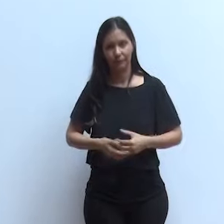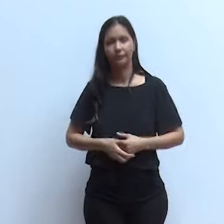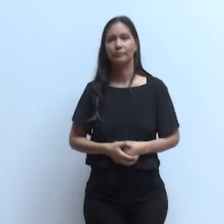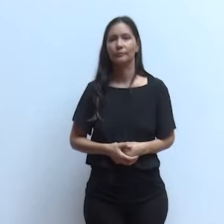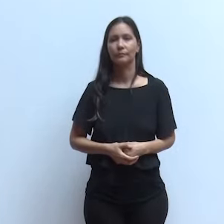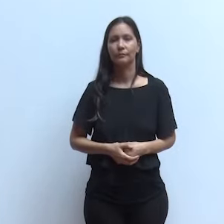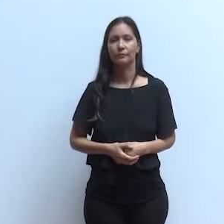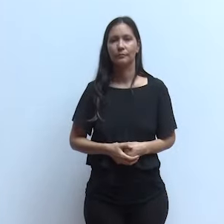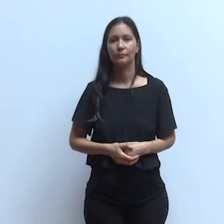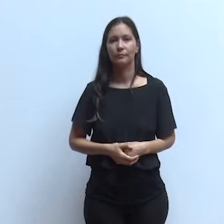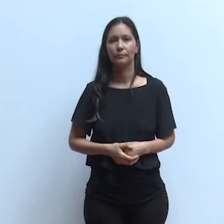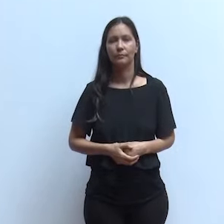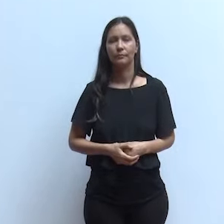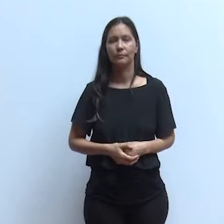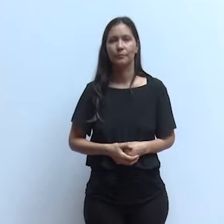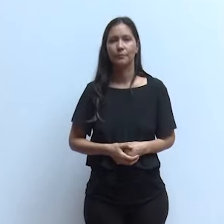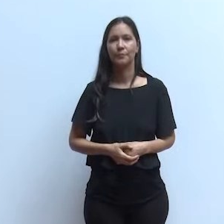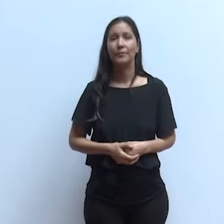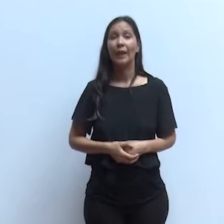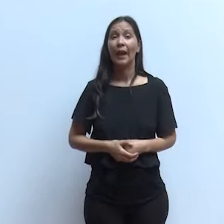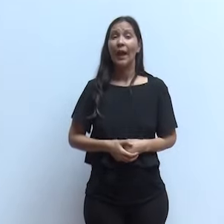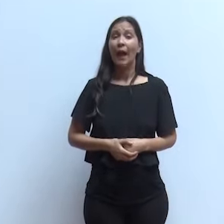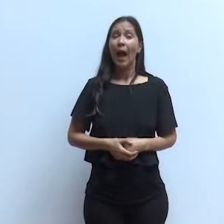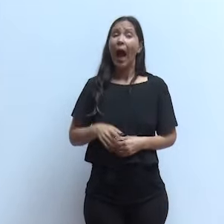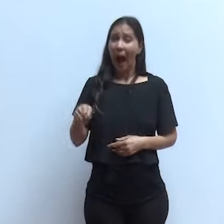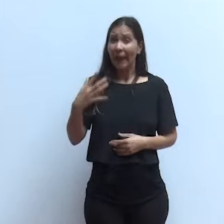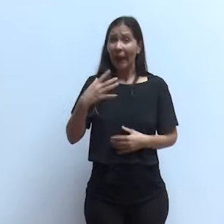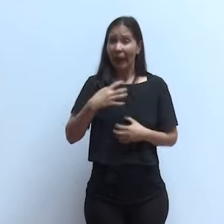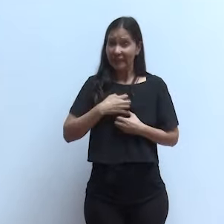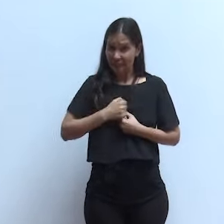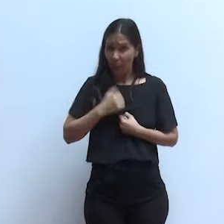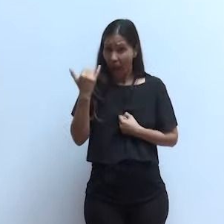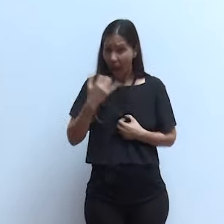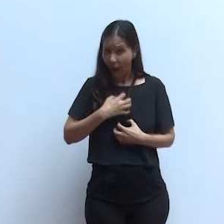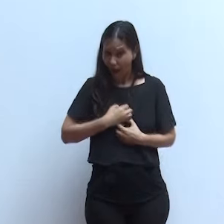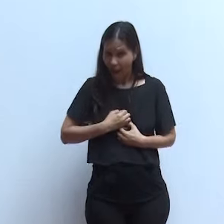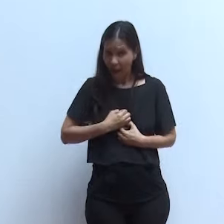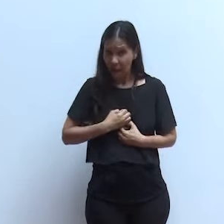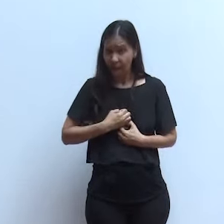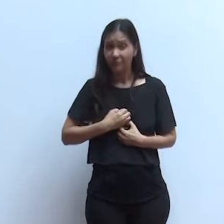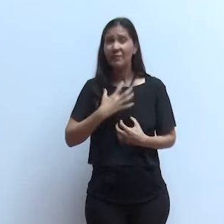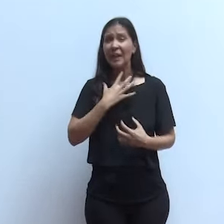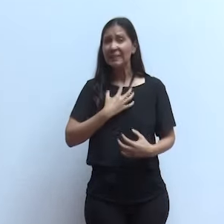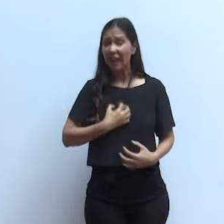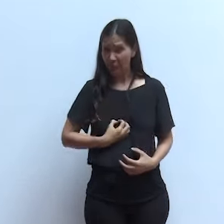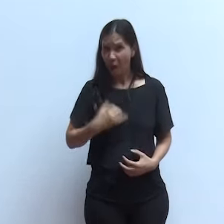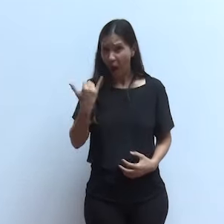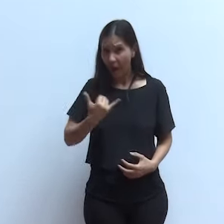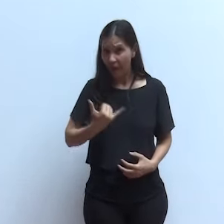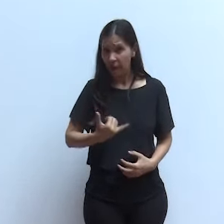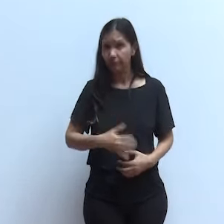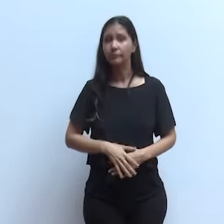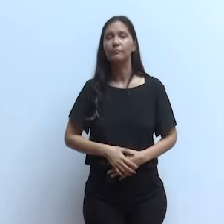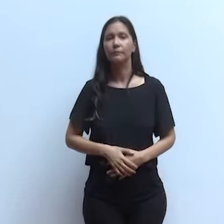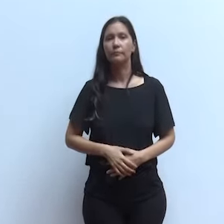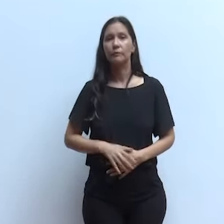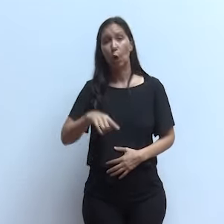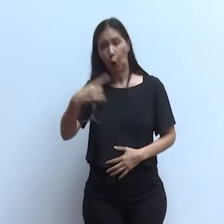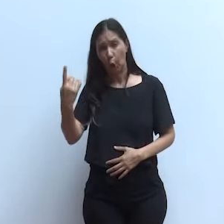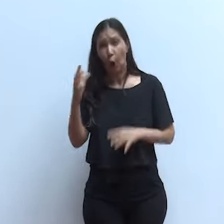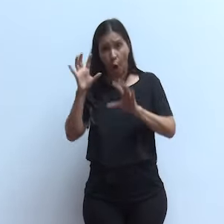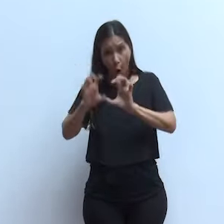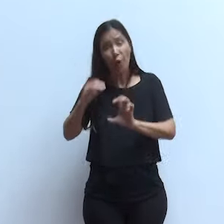eh Hay hay resentimiento que en algunos casos y hay Odio que en algunos casos